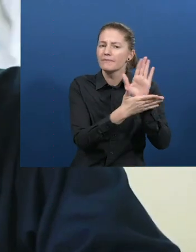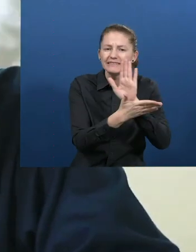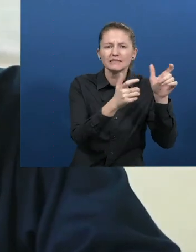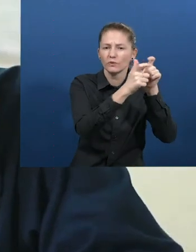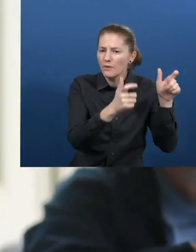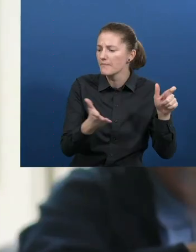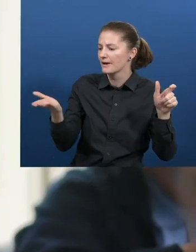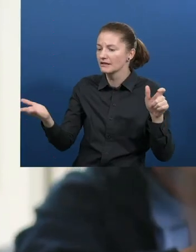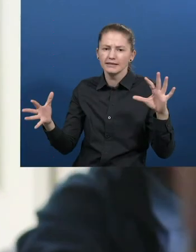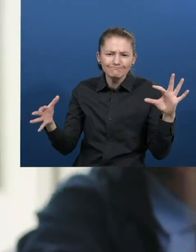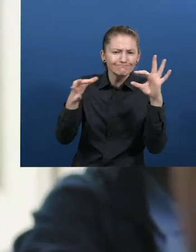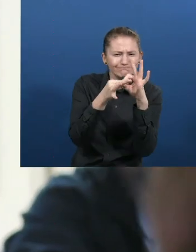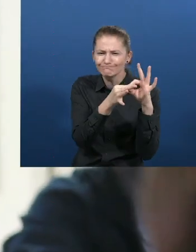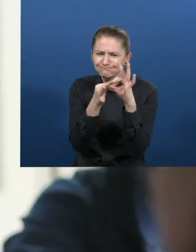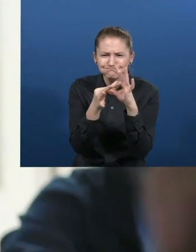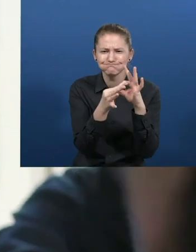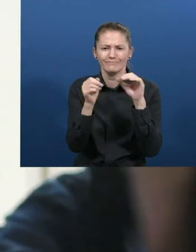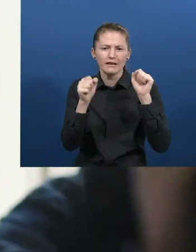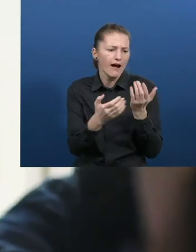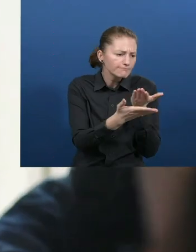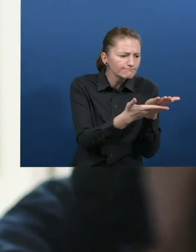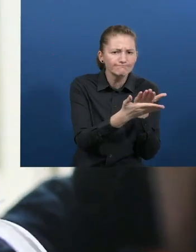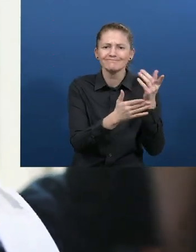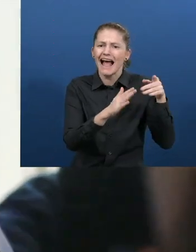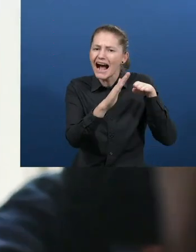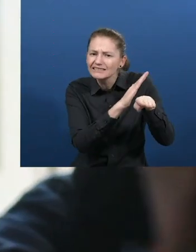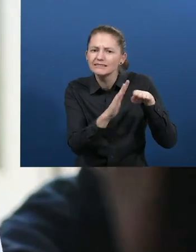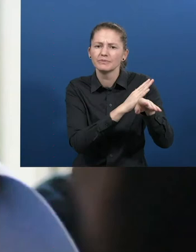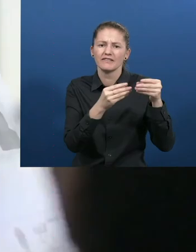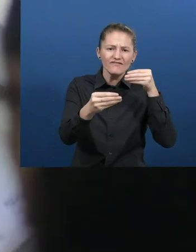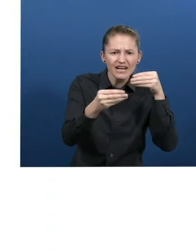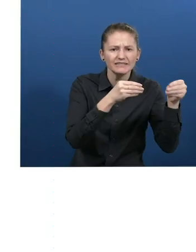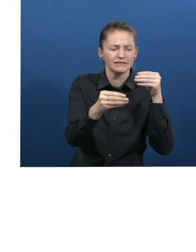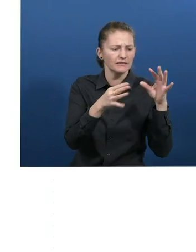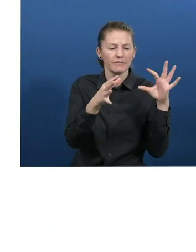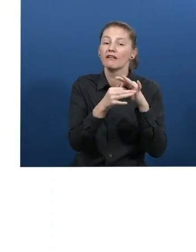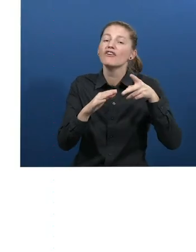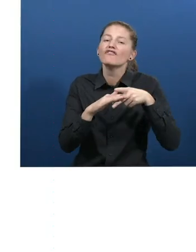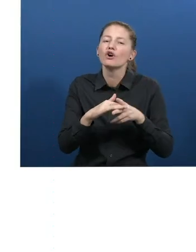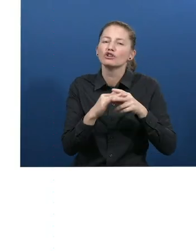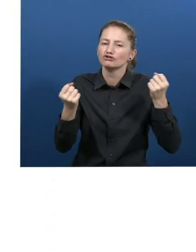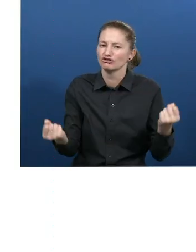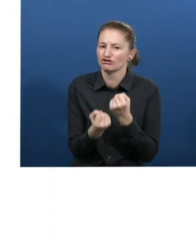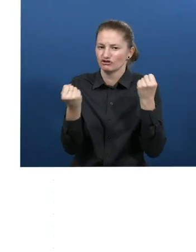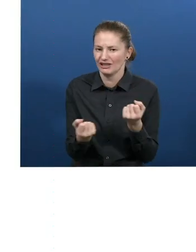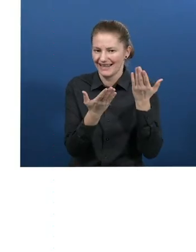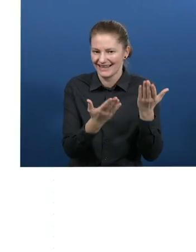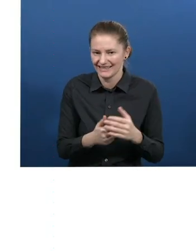país y accesibilidad y flexibilidad en la formación profesional integral. What is next for